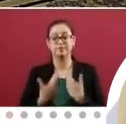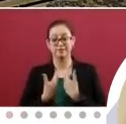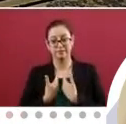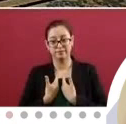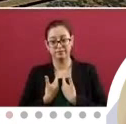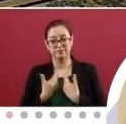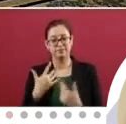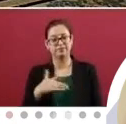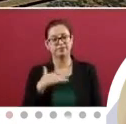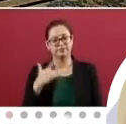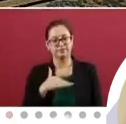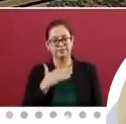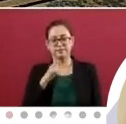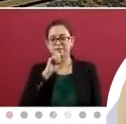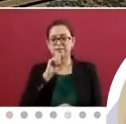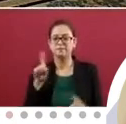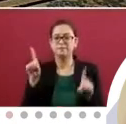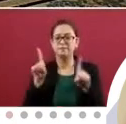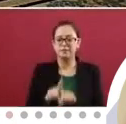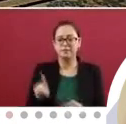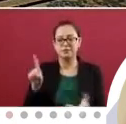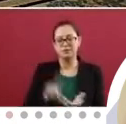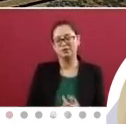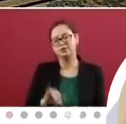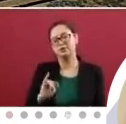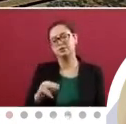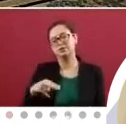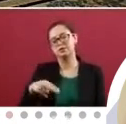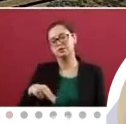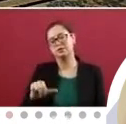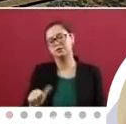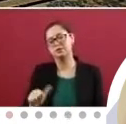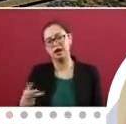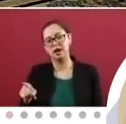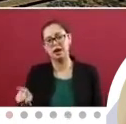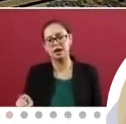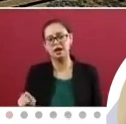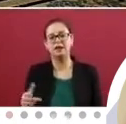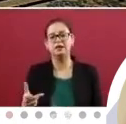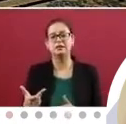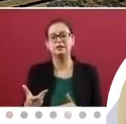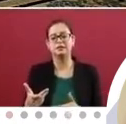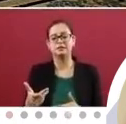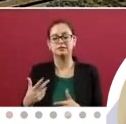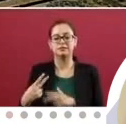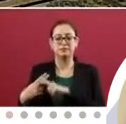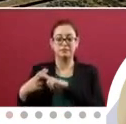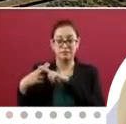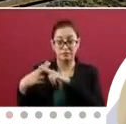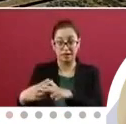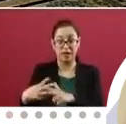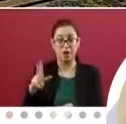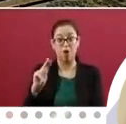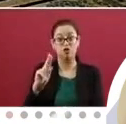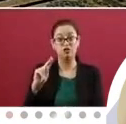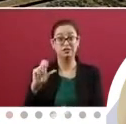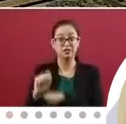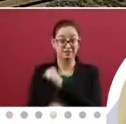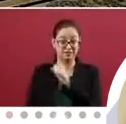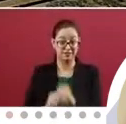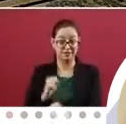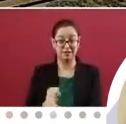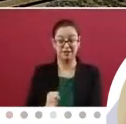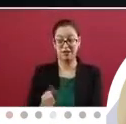de los libros de texto. Es decir, este contrato se trataba de los insumos para la impresión de los